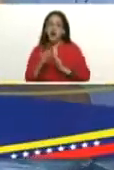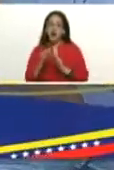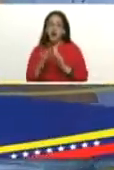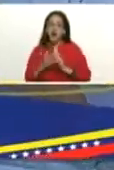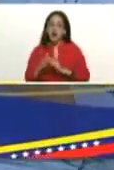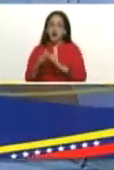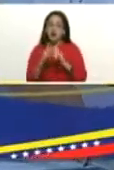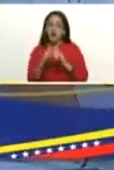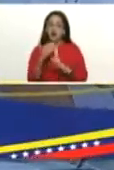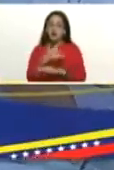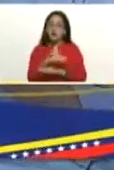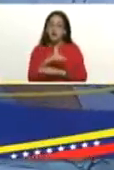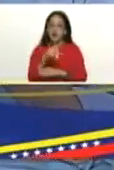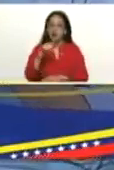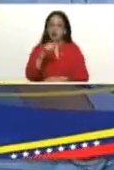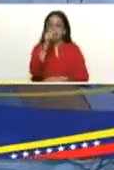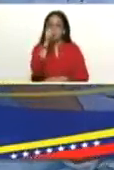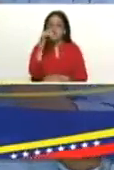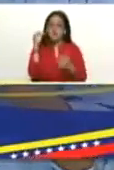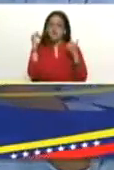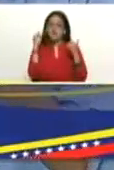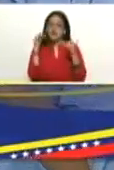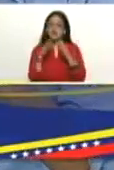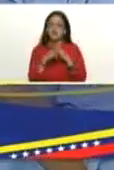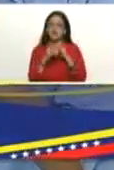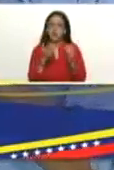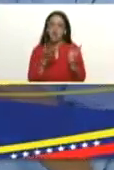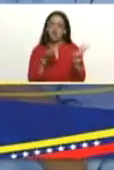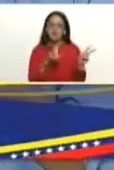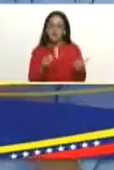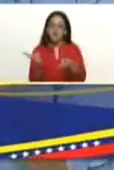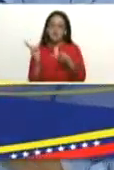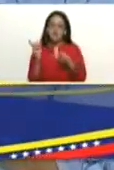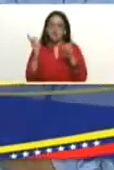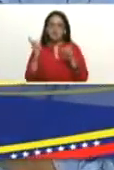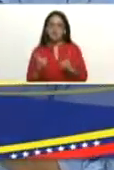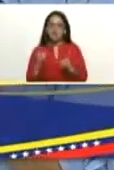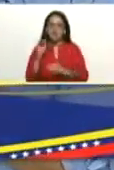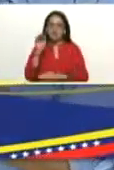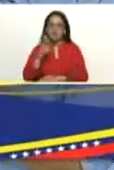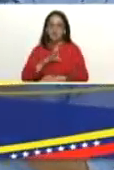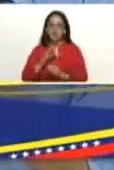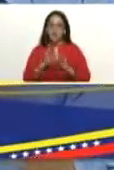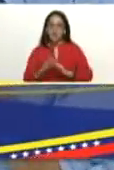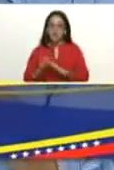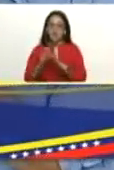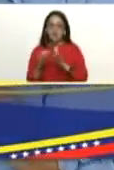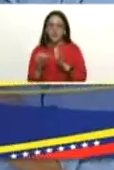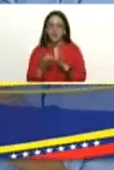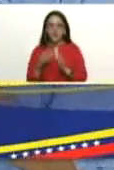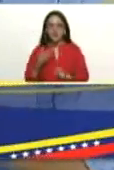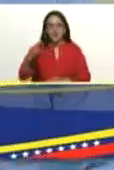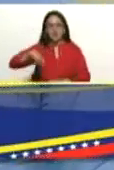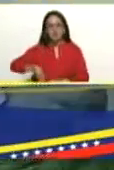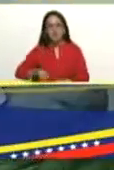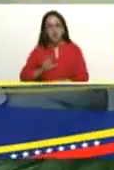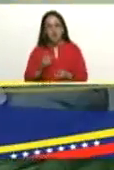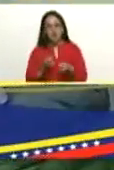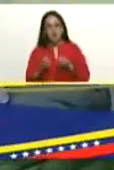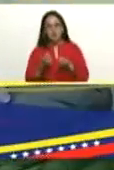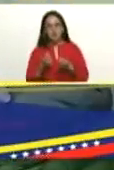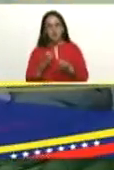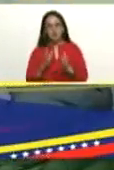comunidad. Y bueno, este domingo una gran fiesta, todas y todos invitados a decidir el futuro de su comunidad, en dónde quieren invertir los recursos. Desde